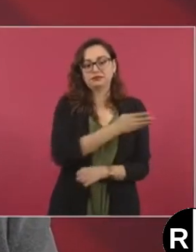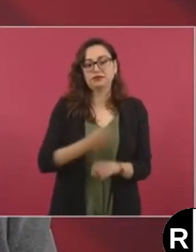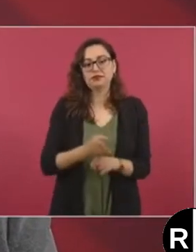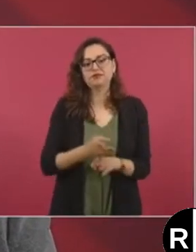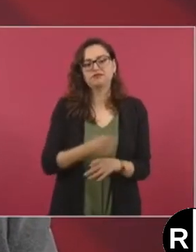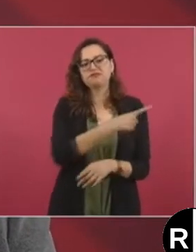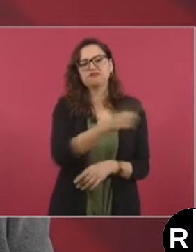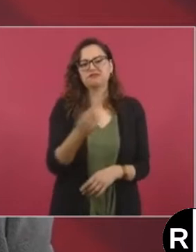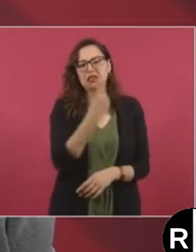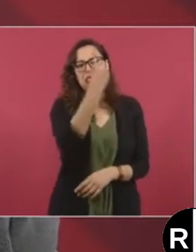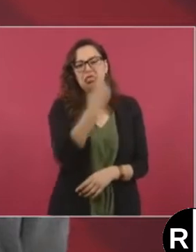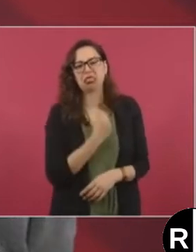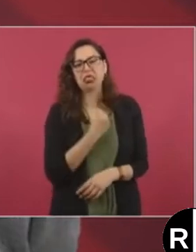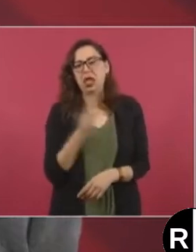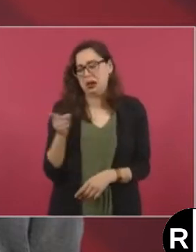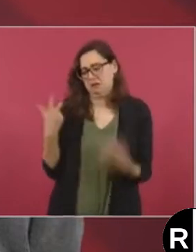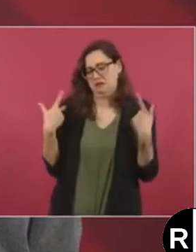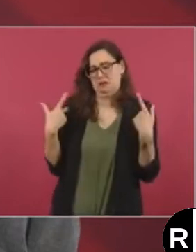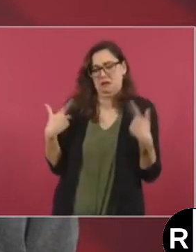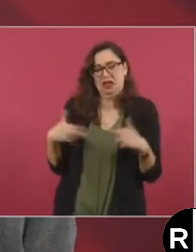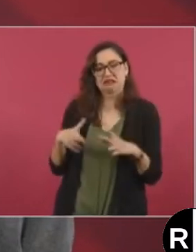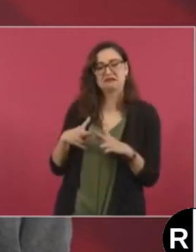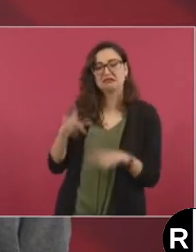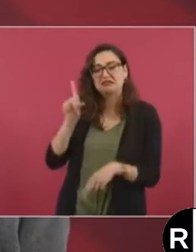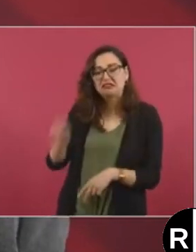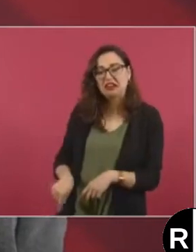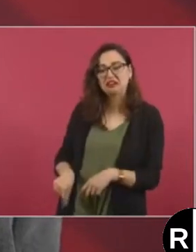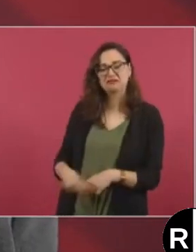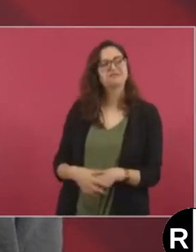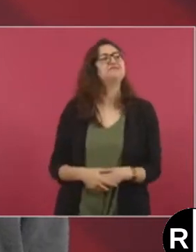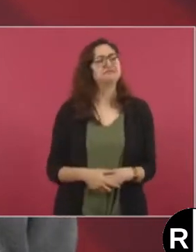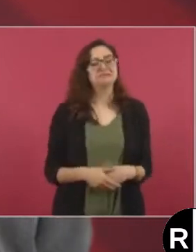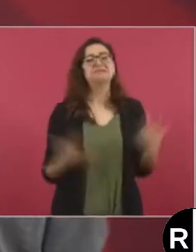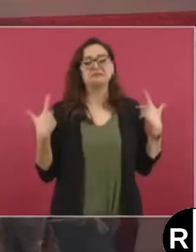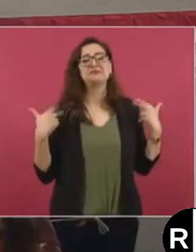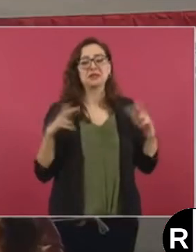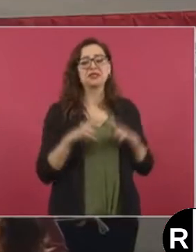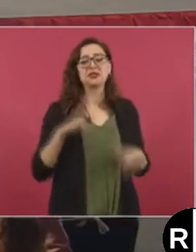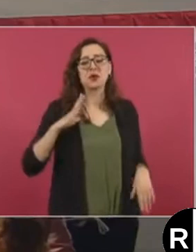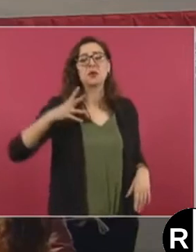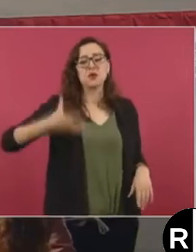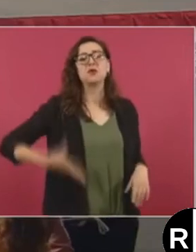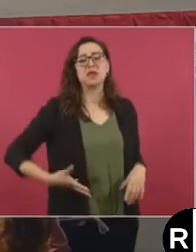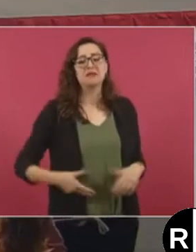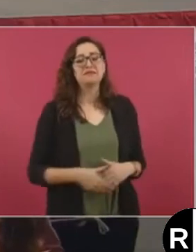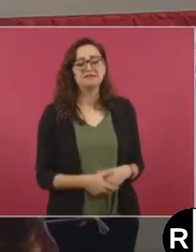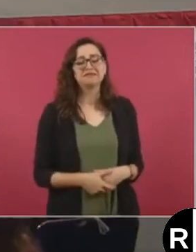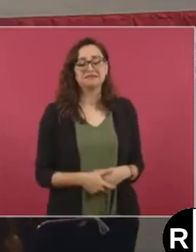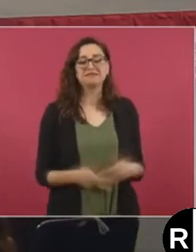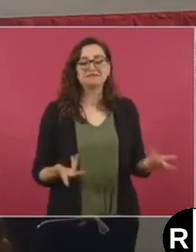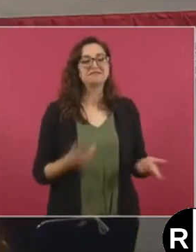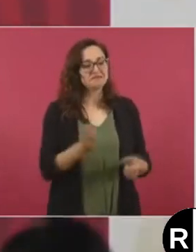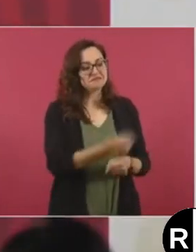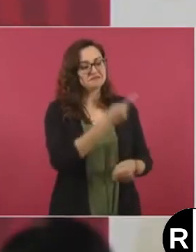sí, con mucho orgullo. Y yo creo que quien nos dio la oportunidad fue aquí nuestro presidente, por eso le agradezco mucho esta gran oportunidad.